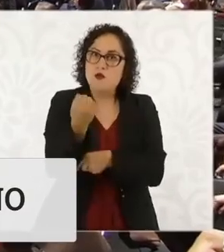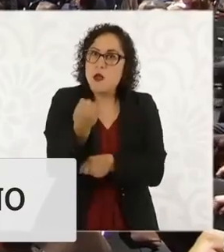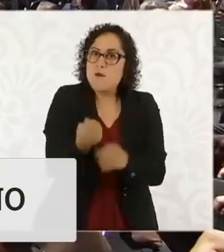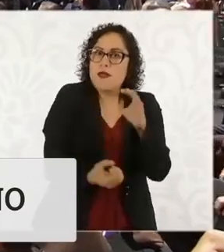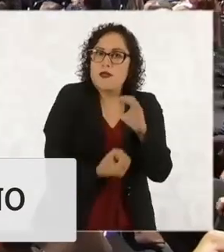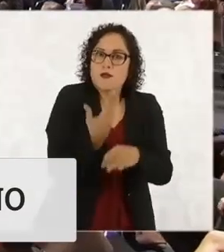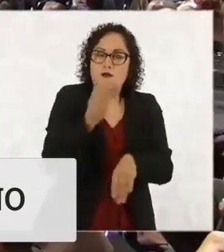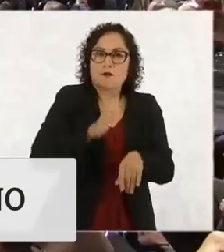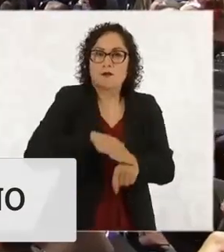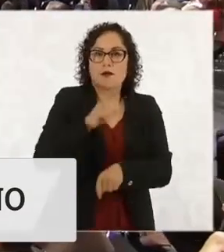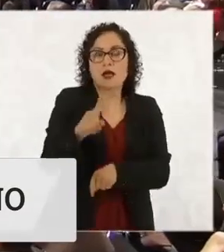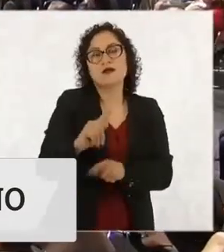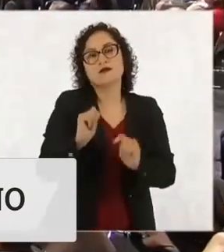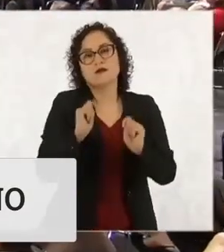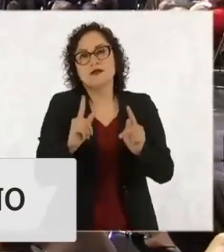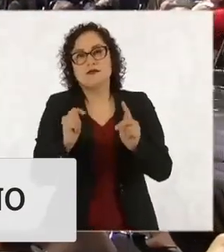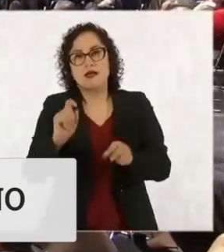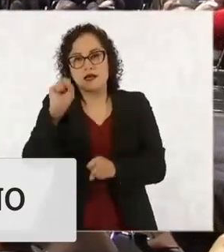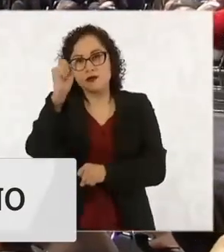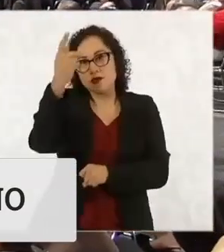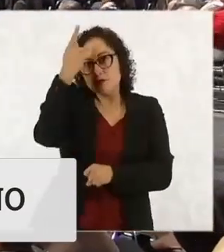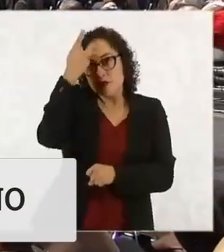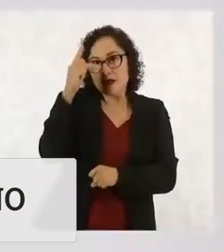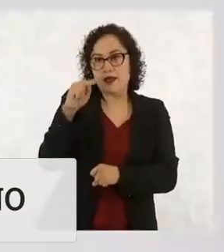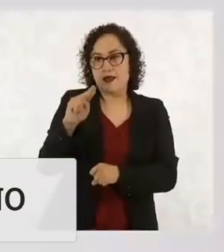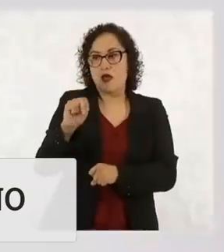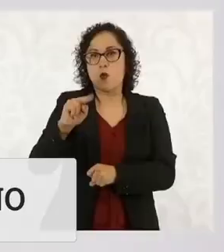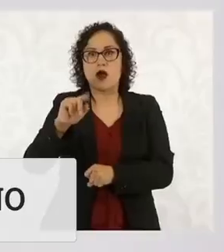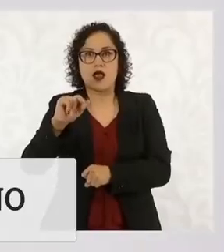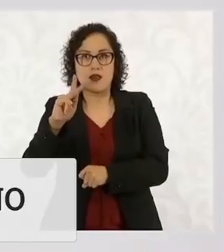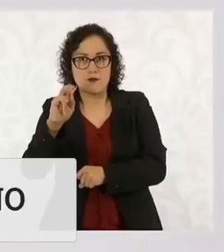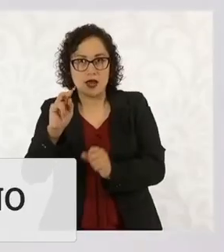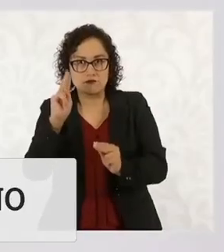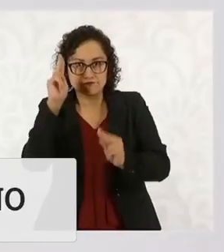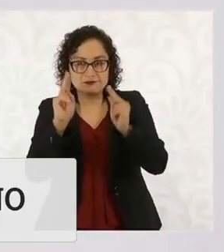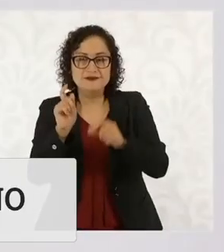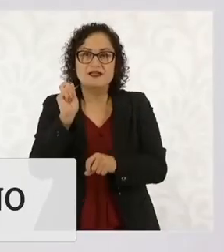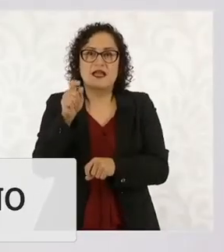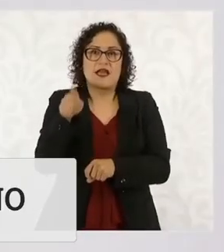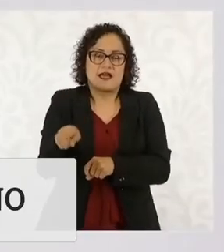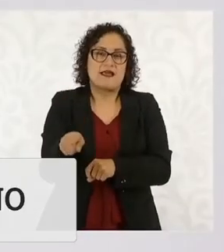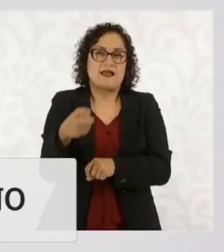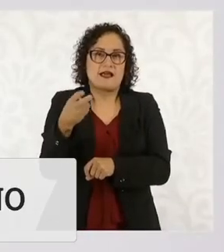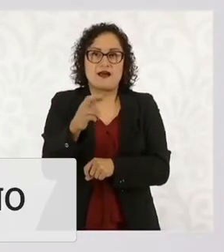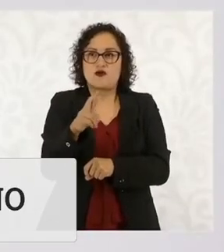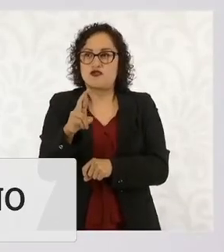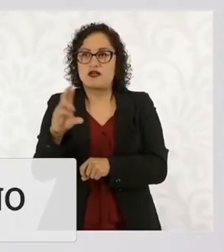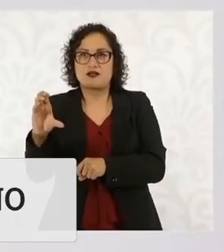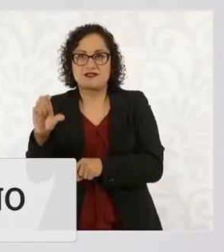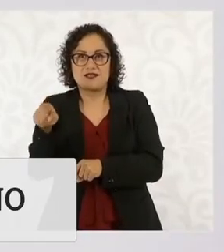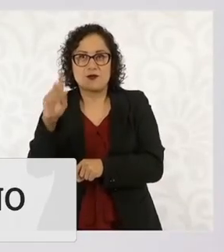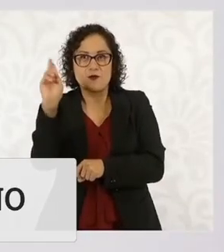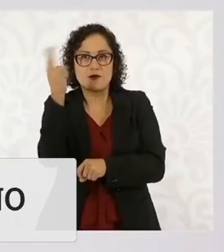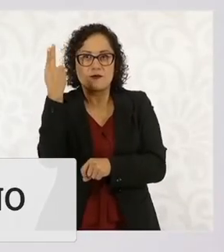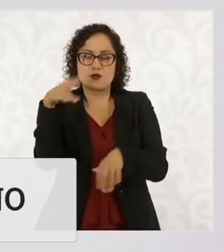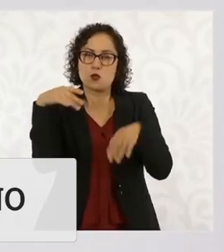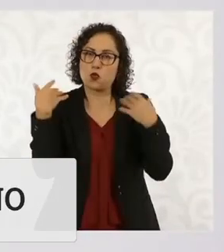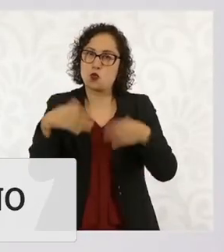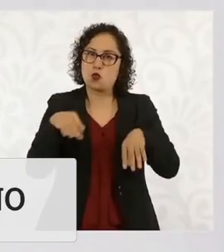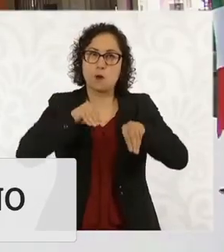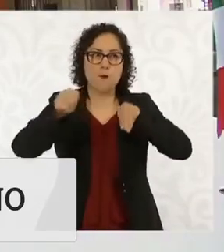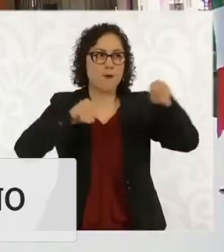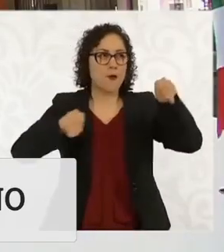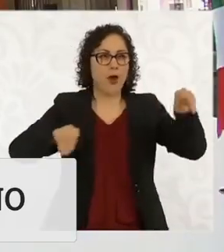Tlaxcala, San Luis Potosí y Naucalpan. Vamos con la Rosario Castellanos a todos los estados de la